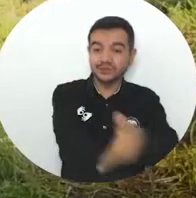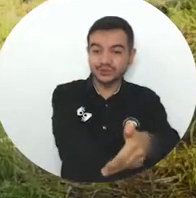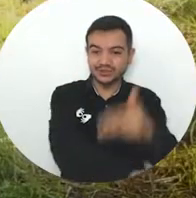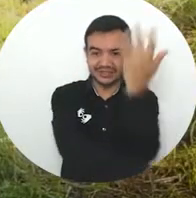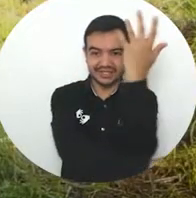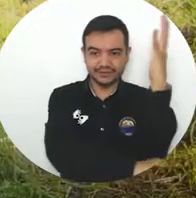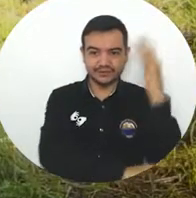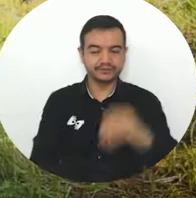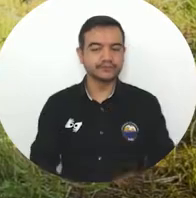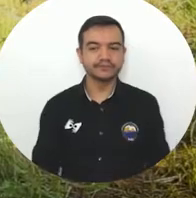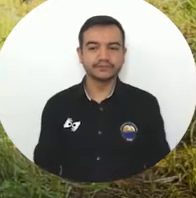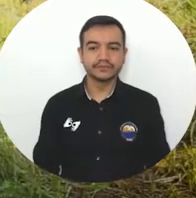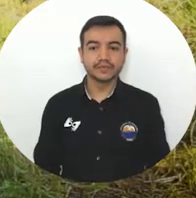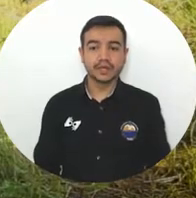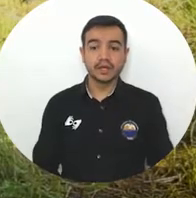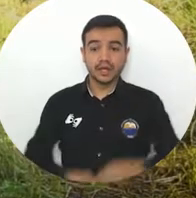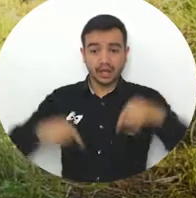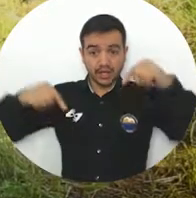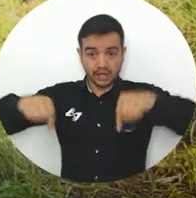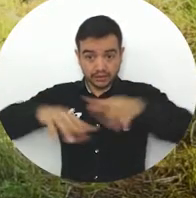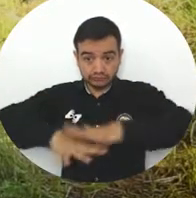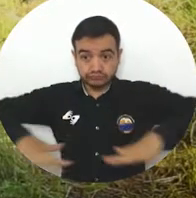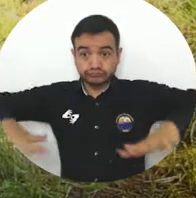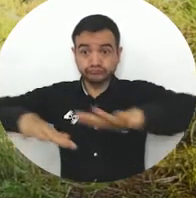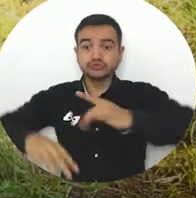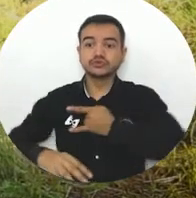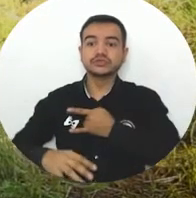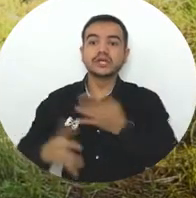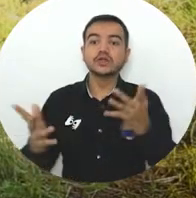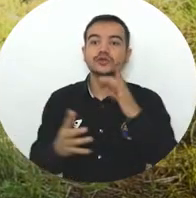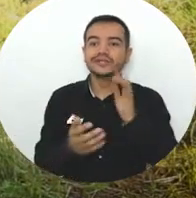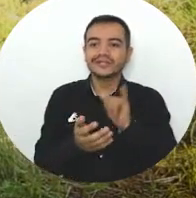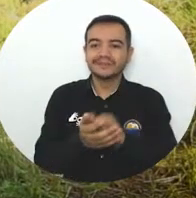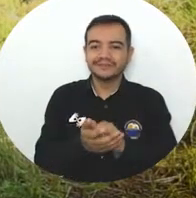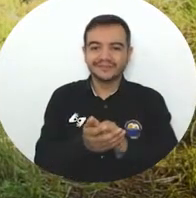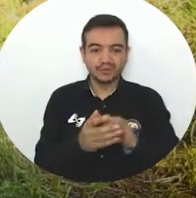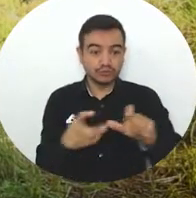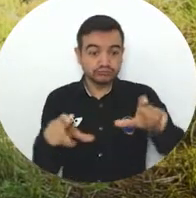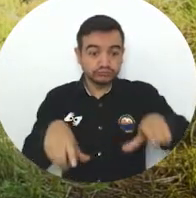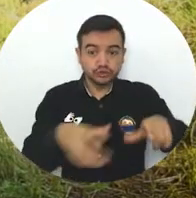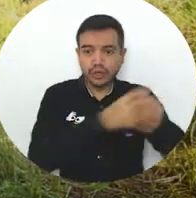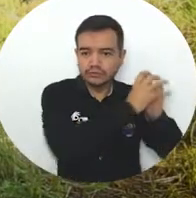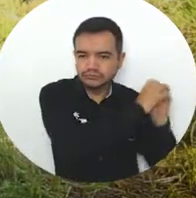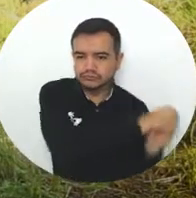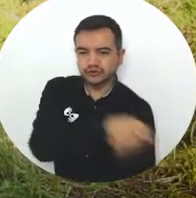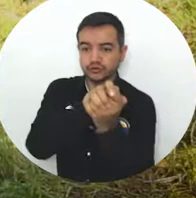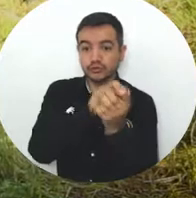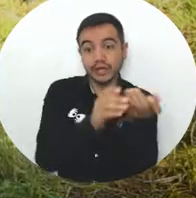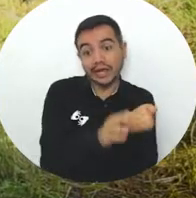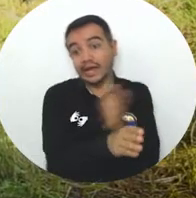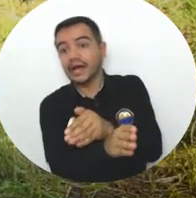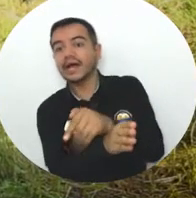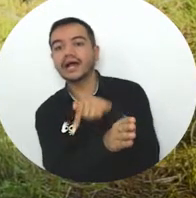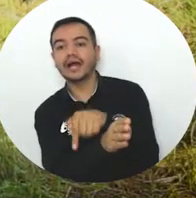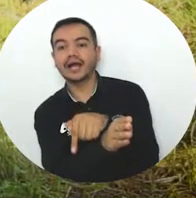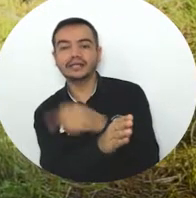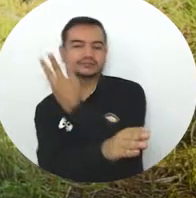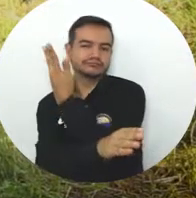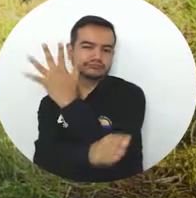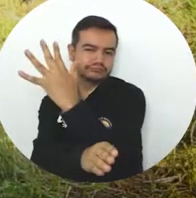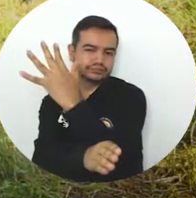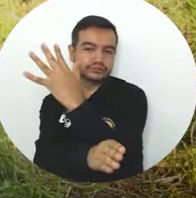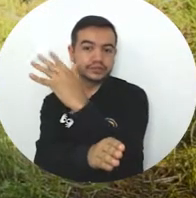Se sembraron aproximadamente 60 ejemplares detrás de la zona de softball, detrás de la zona de softball,